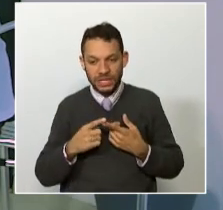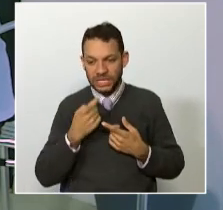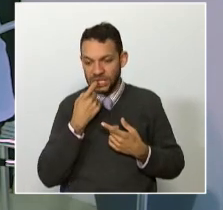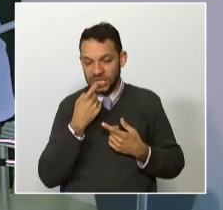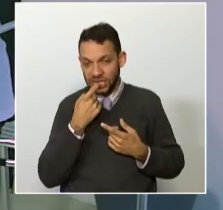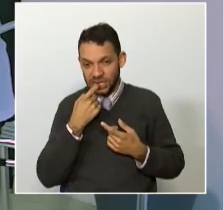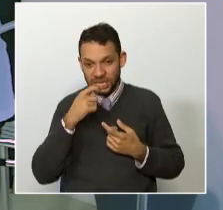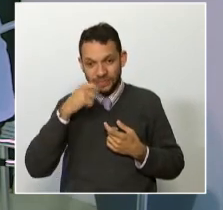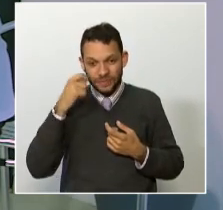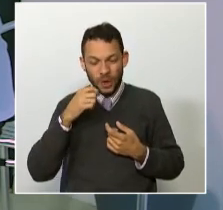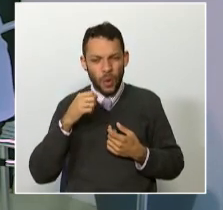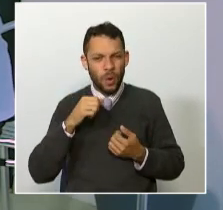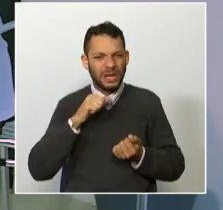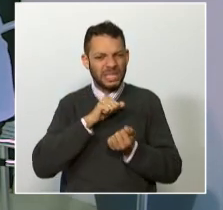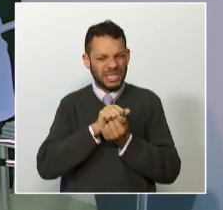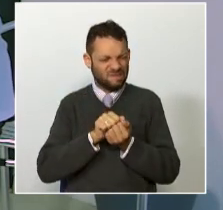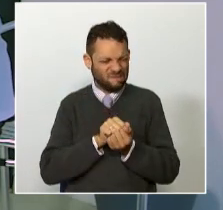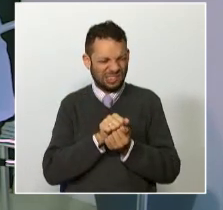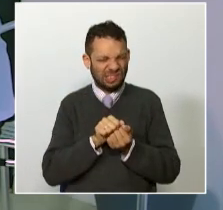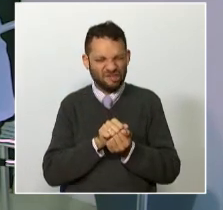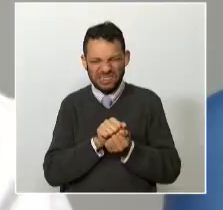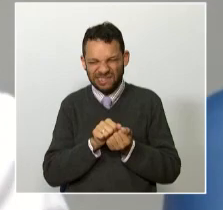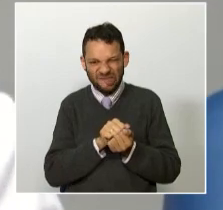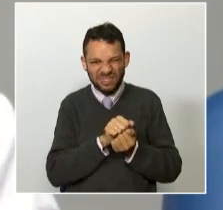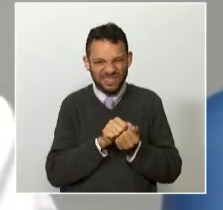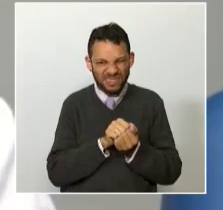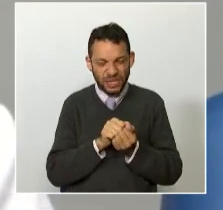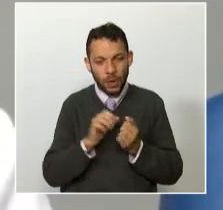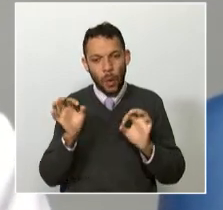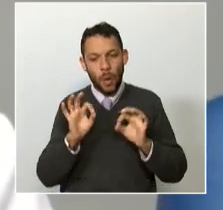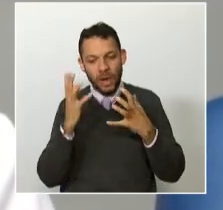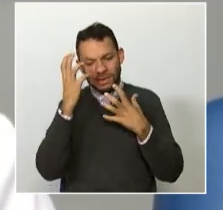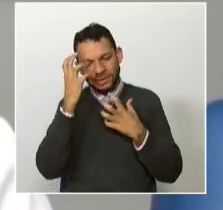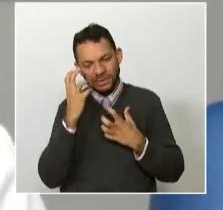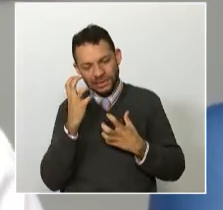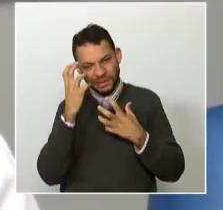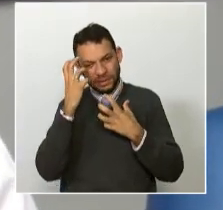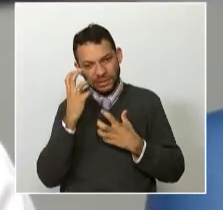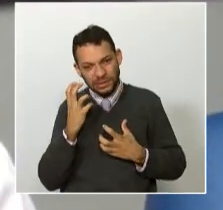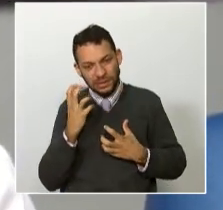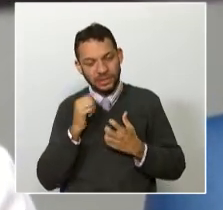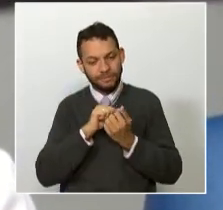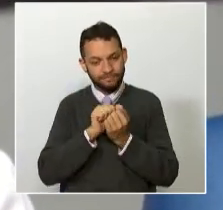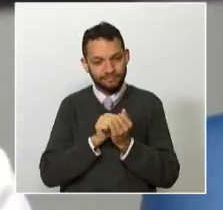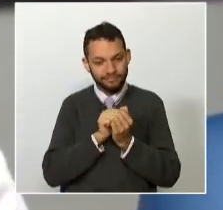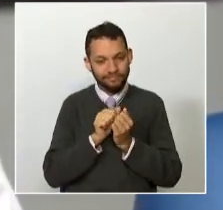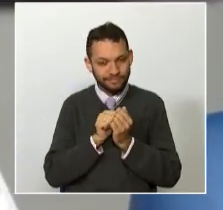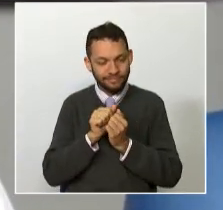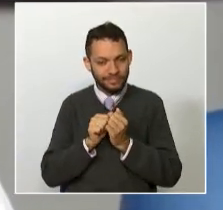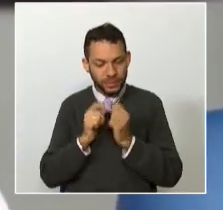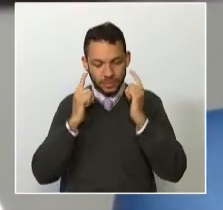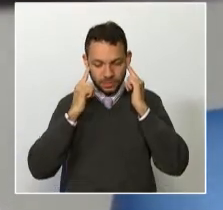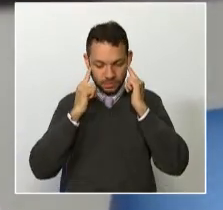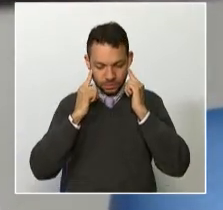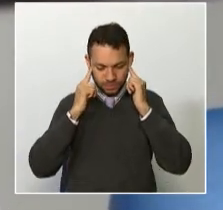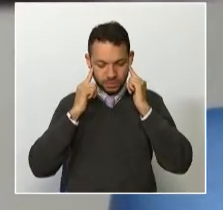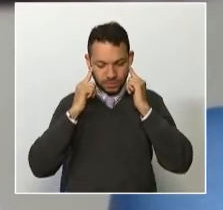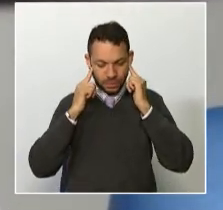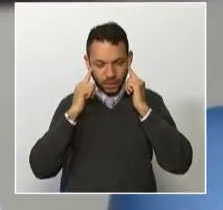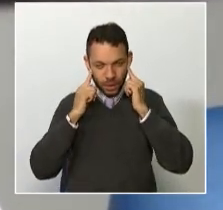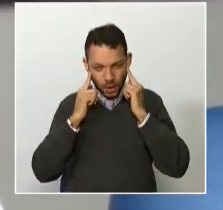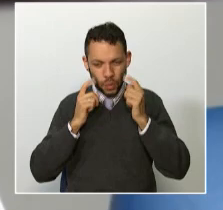por bruxismo, por problemas ya de estrés, entonces empezamos a rechinar los dientes